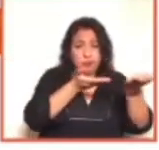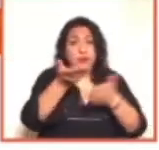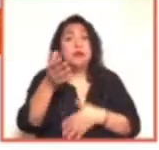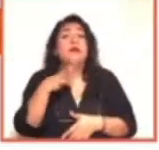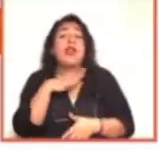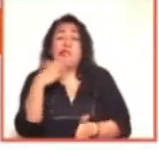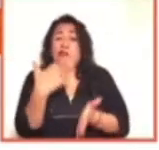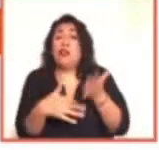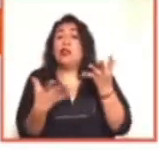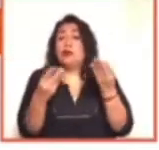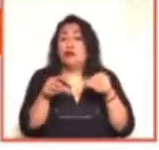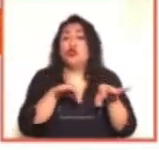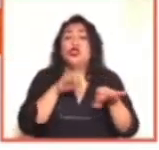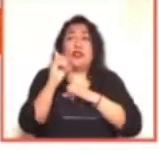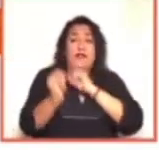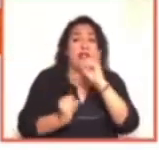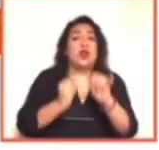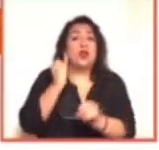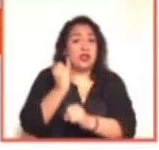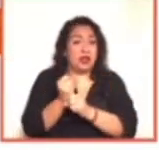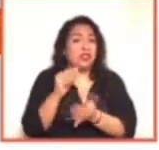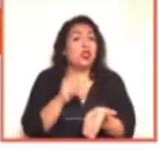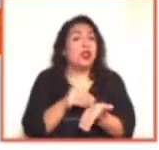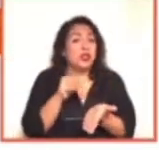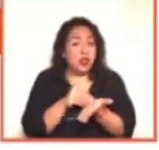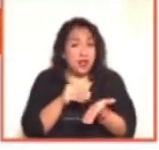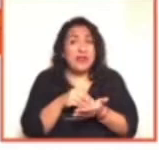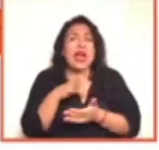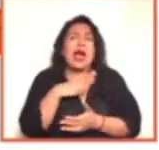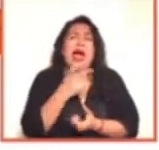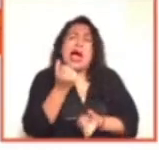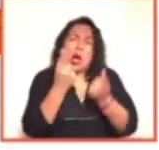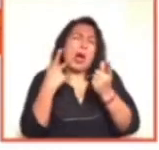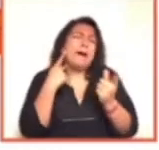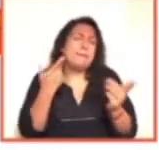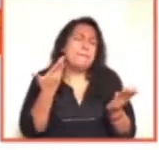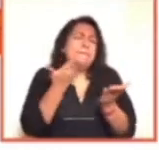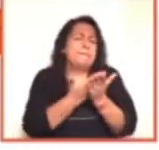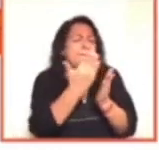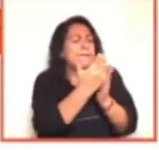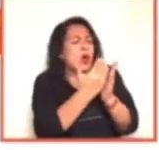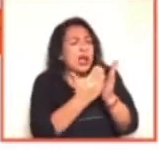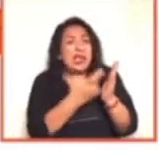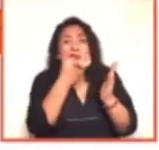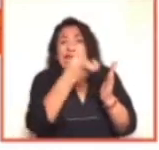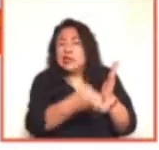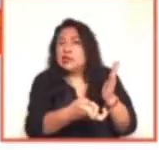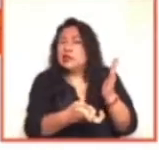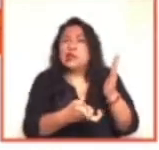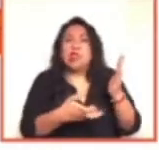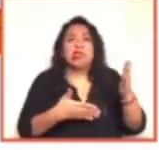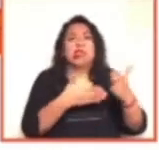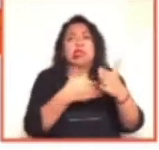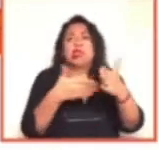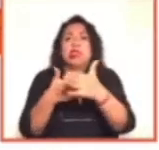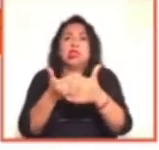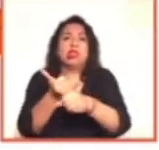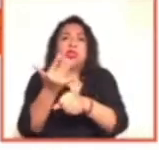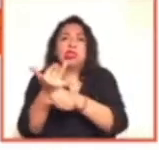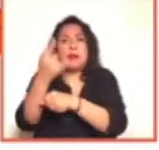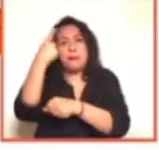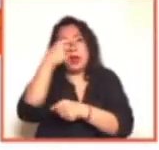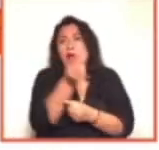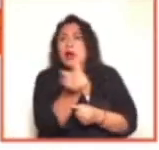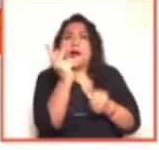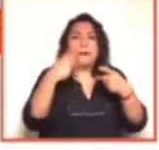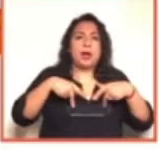internationally, and there's certain policies that create barriers for so many of our artists, like visas and,